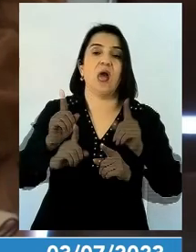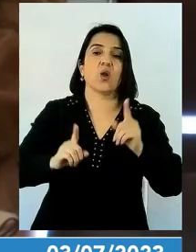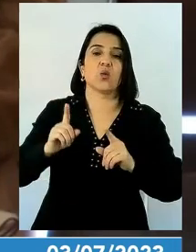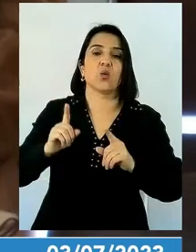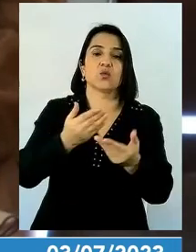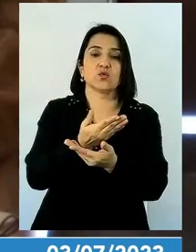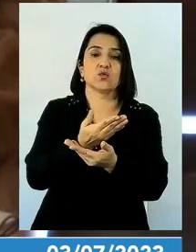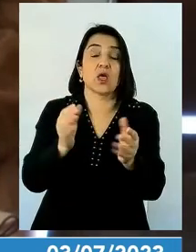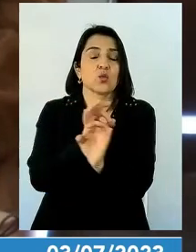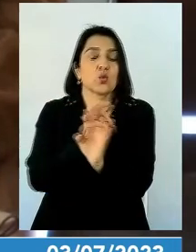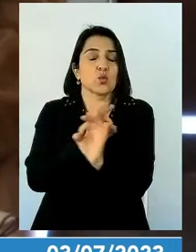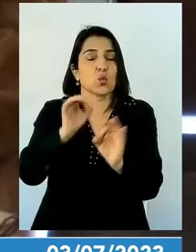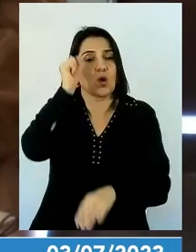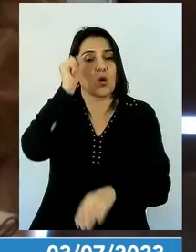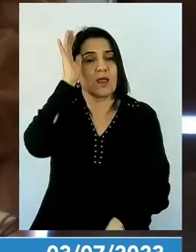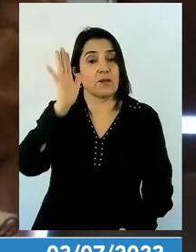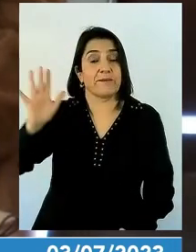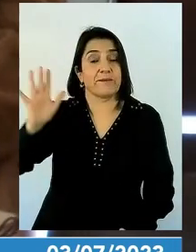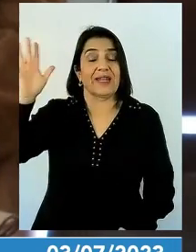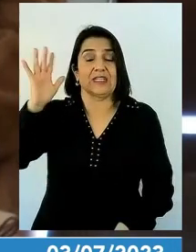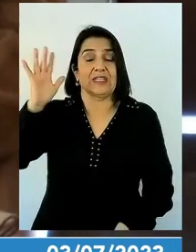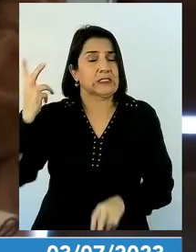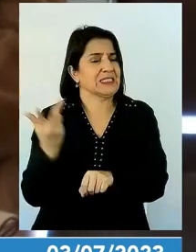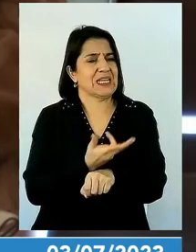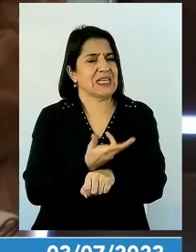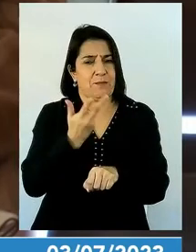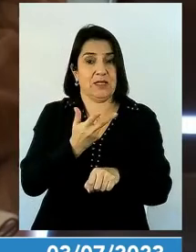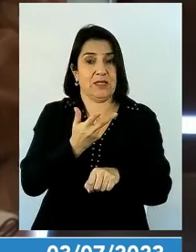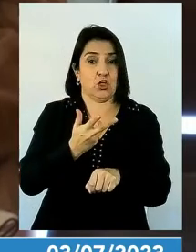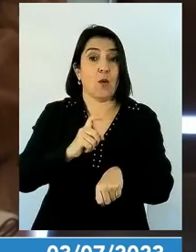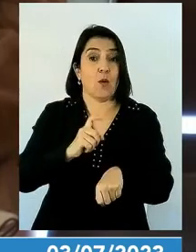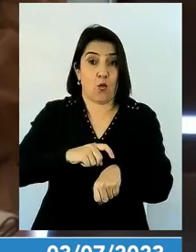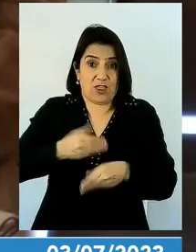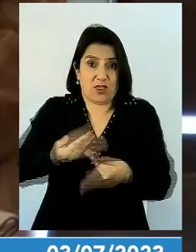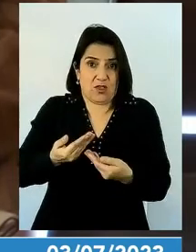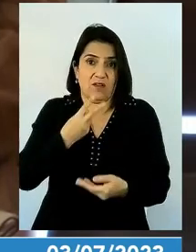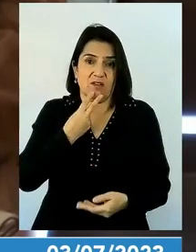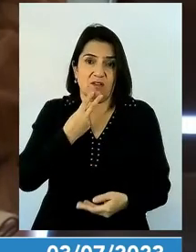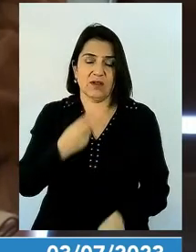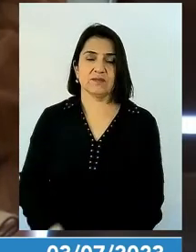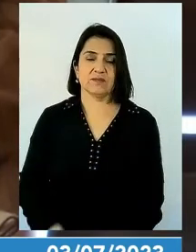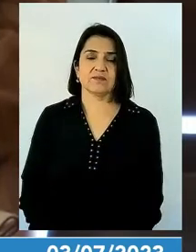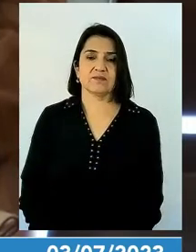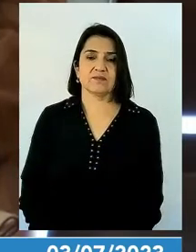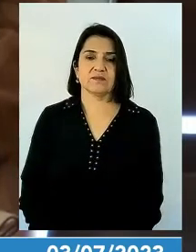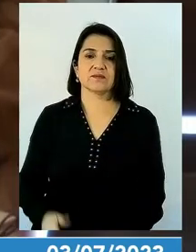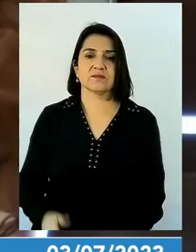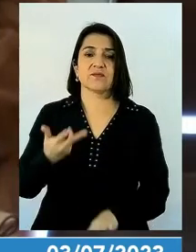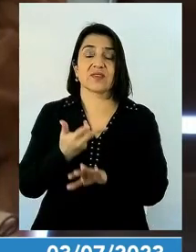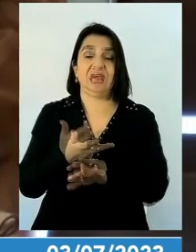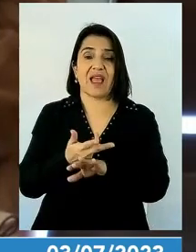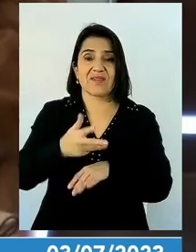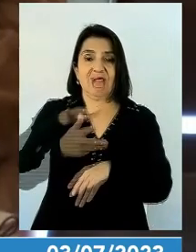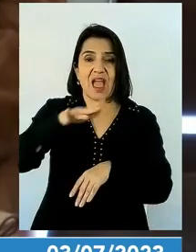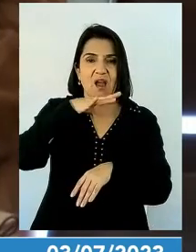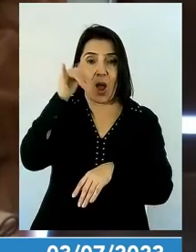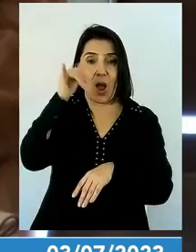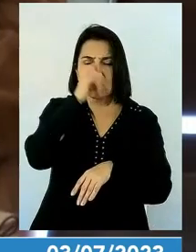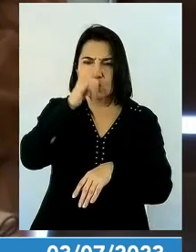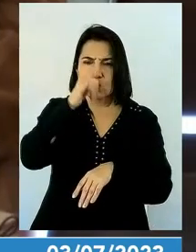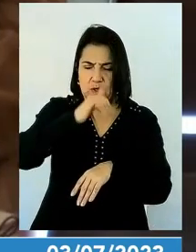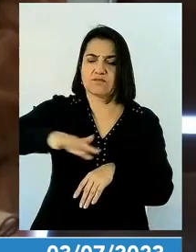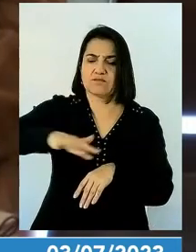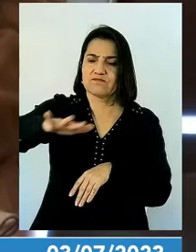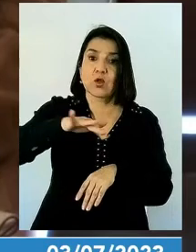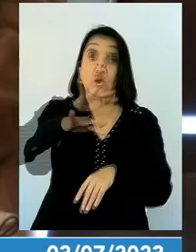tan dramático el momento que estamos viviendo. Está la utilización de las aguas grises. Está también la recarga